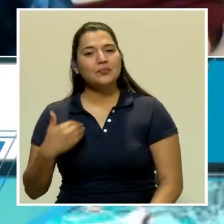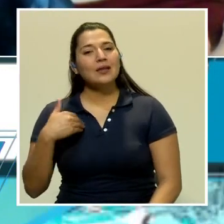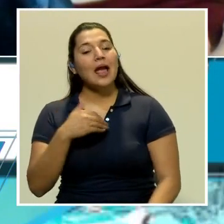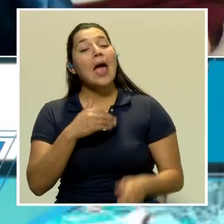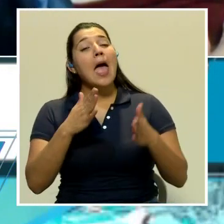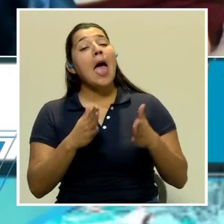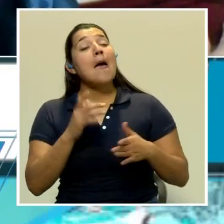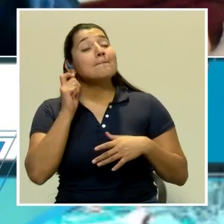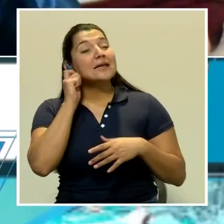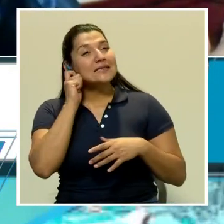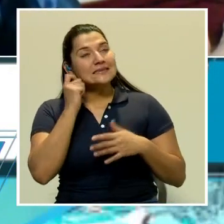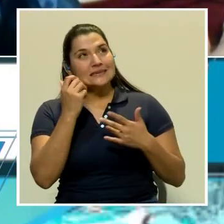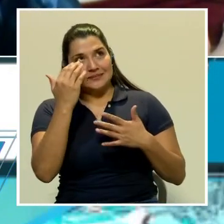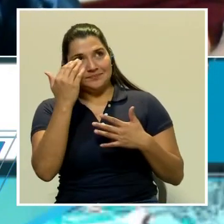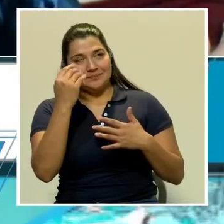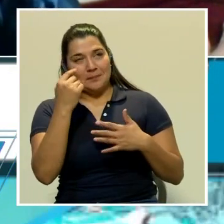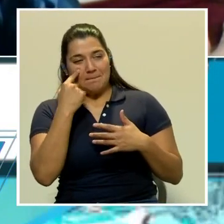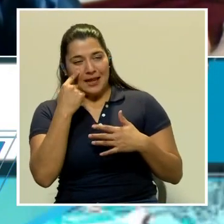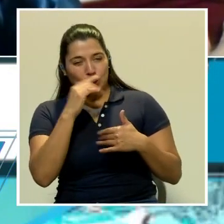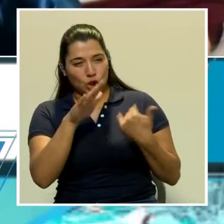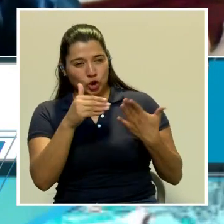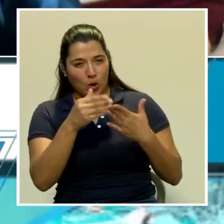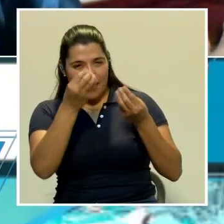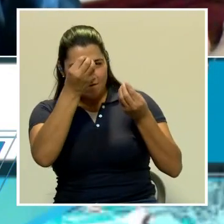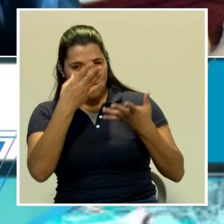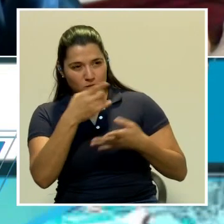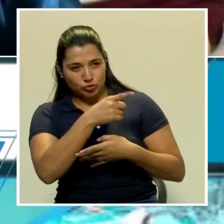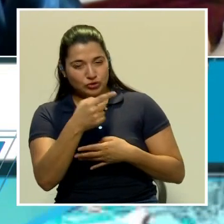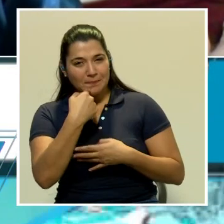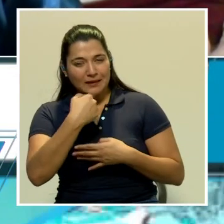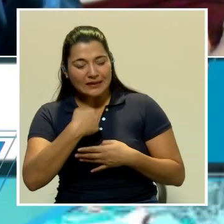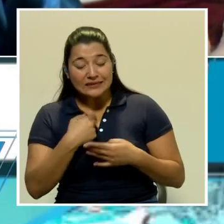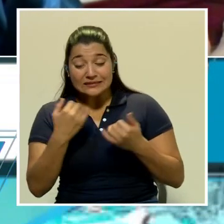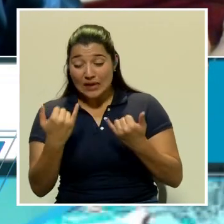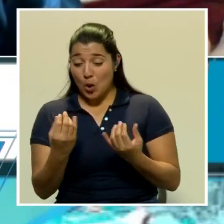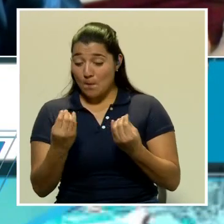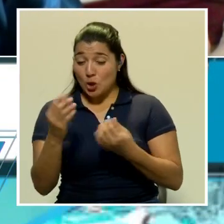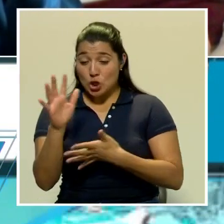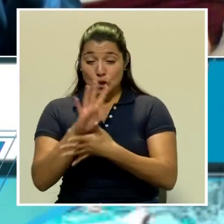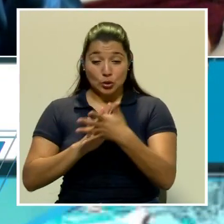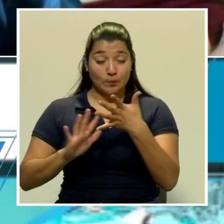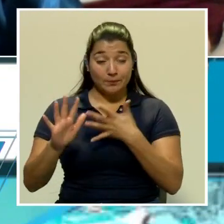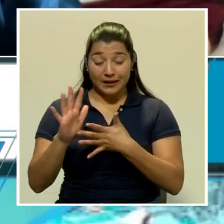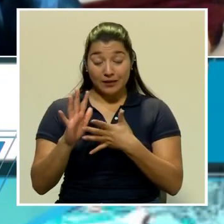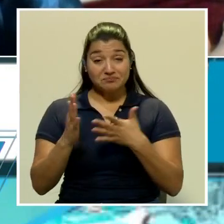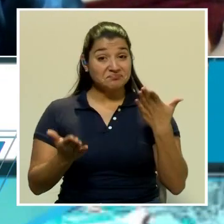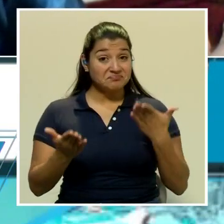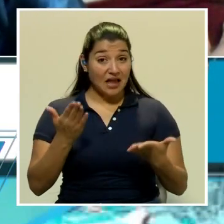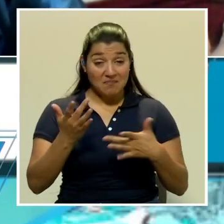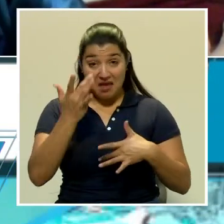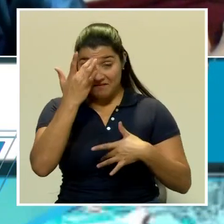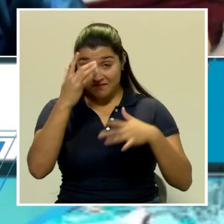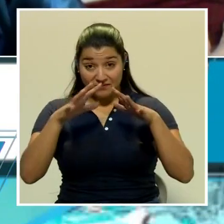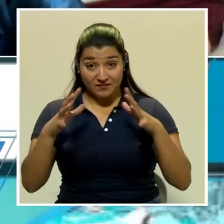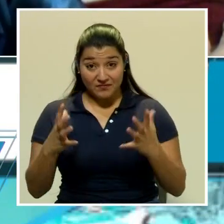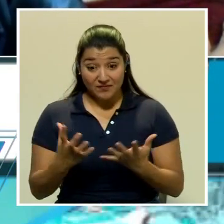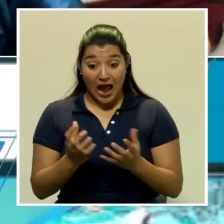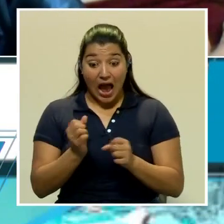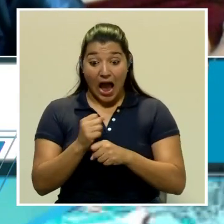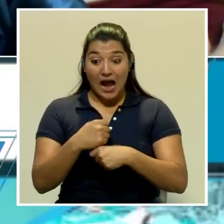todo esto que estamos conversando, este escenario tan complicado, tan enredado, ¿es probable que la pandemia nos limite